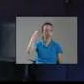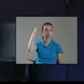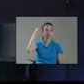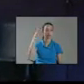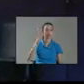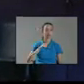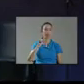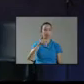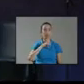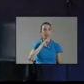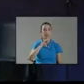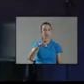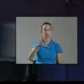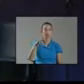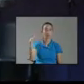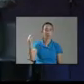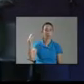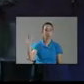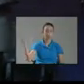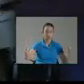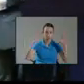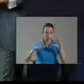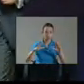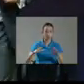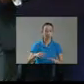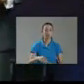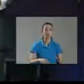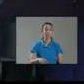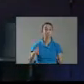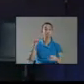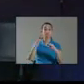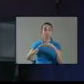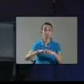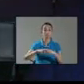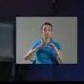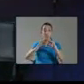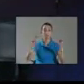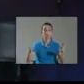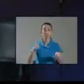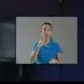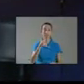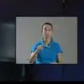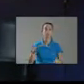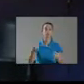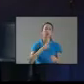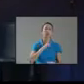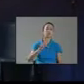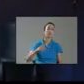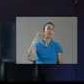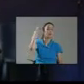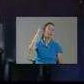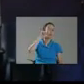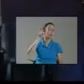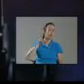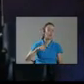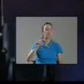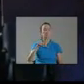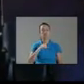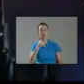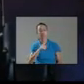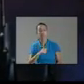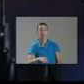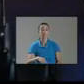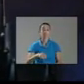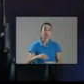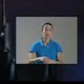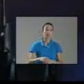bien. A usted le van a restituir. A usted la van a honrar. A usted, si la sacaron injustamente, la van a